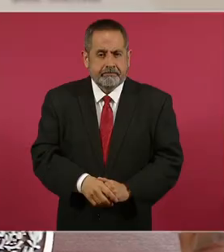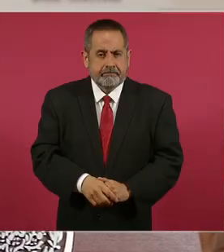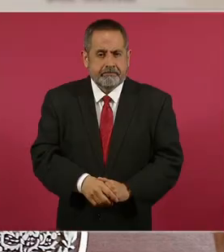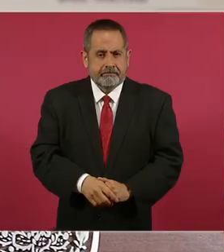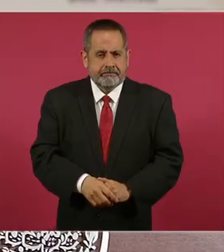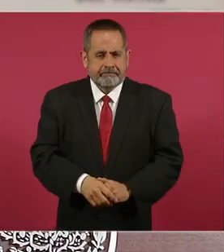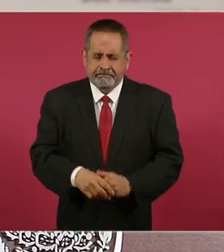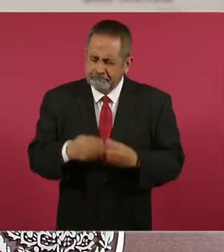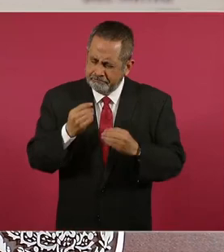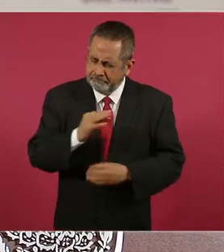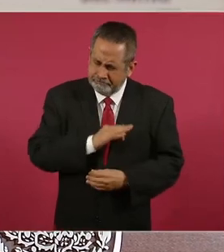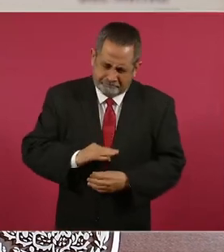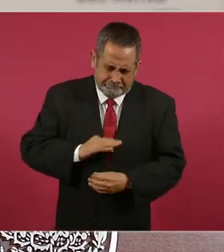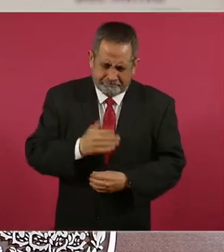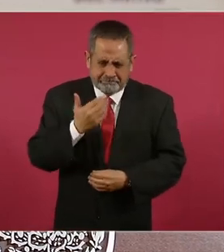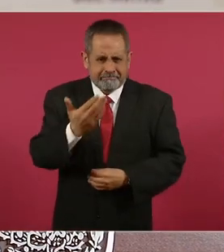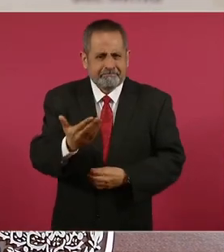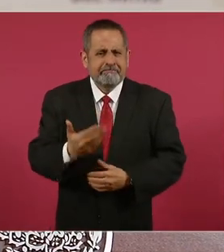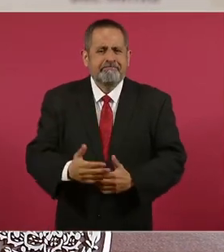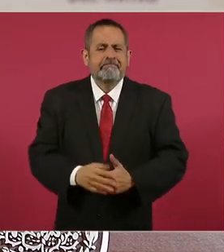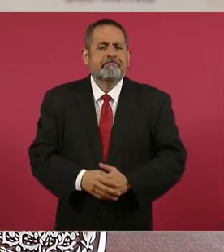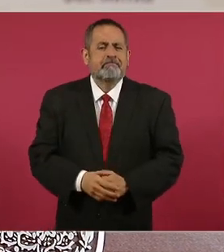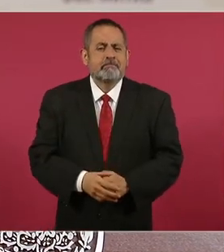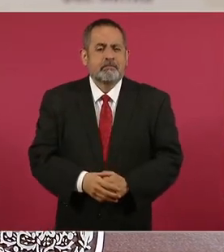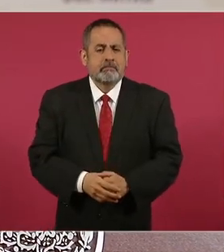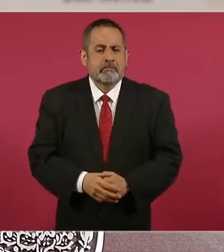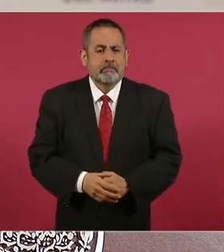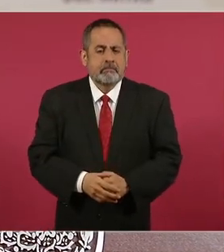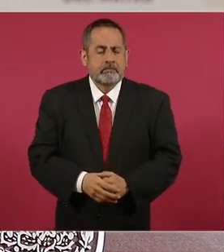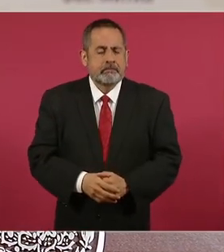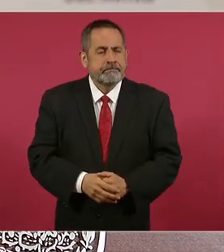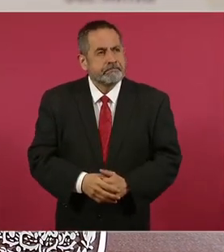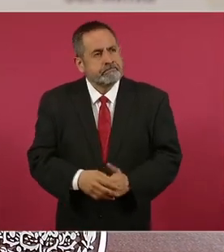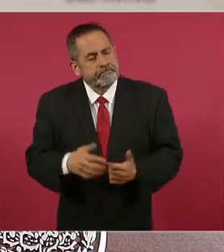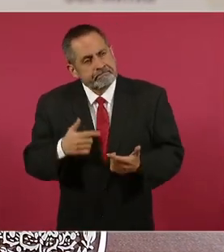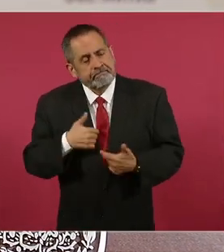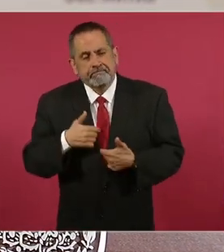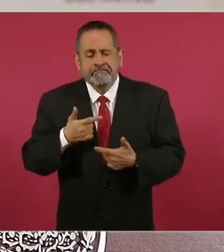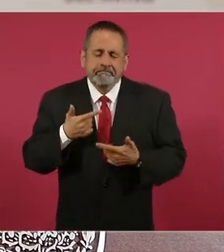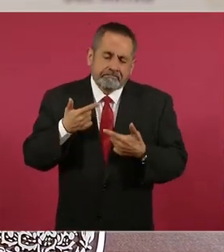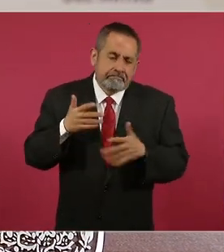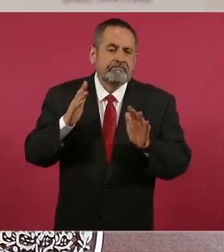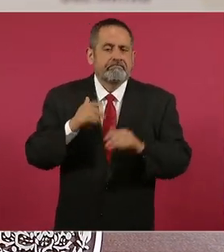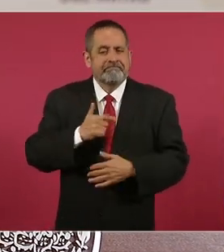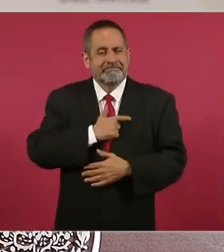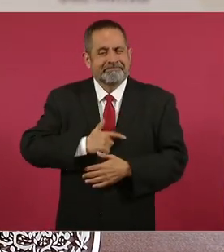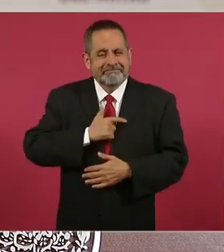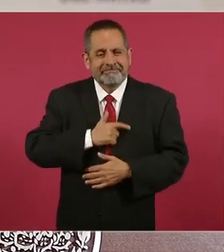Muchas felicidades. A mí me hubiese gustado mucho